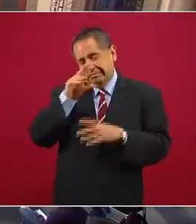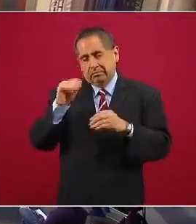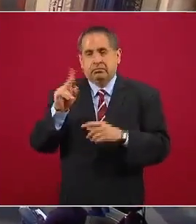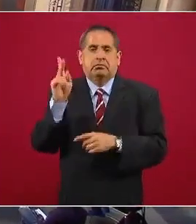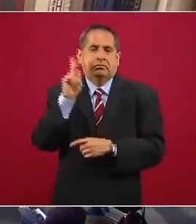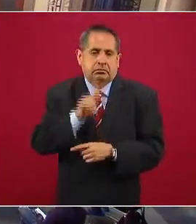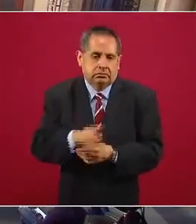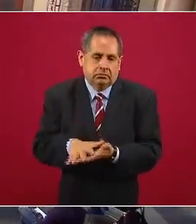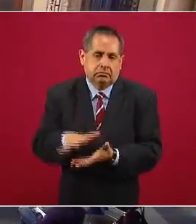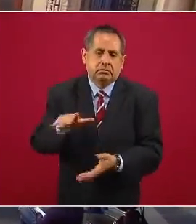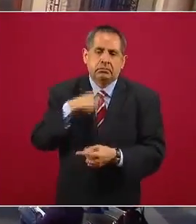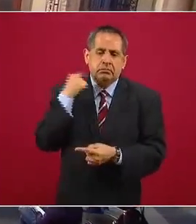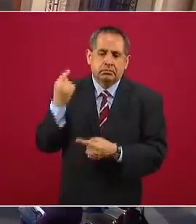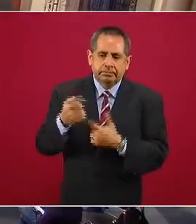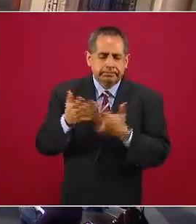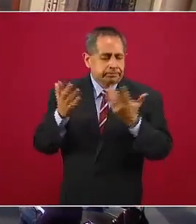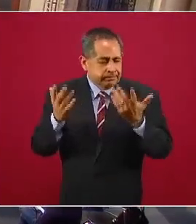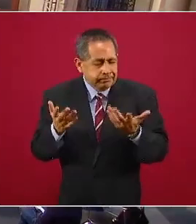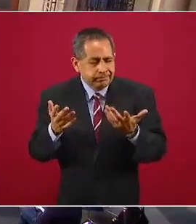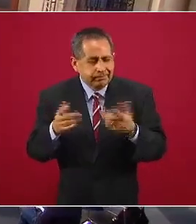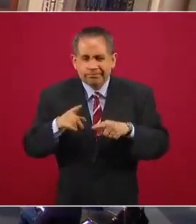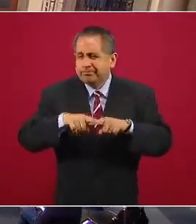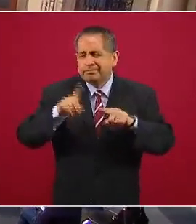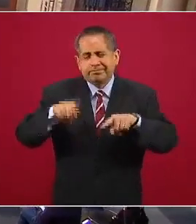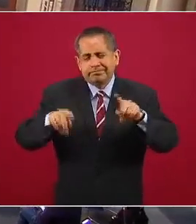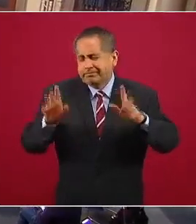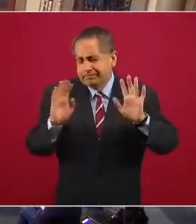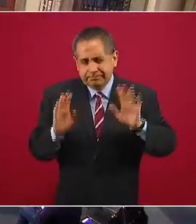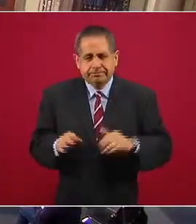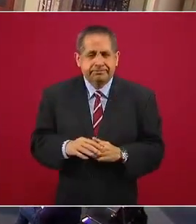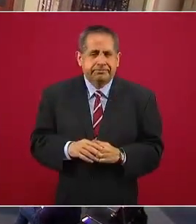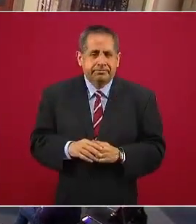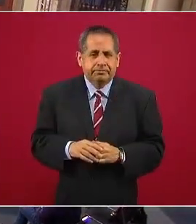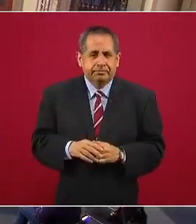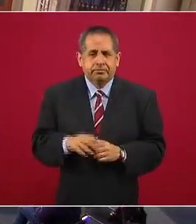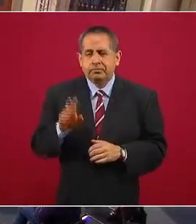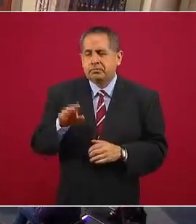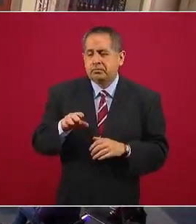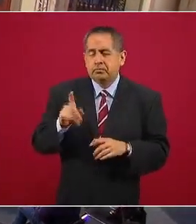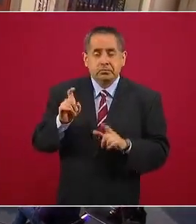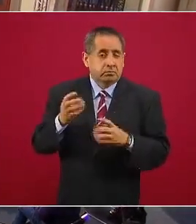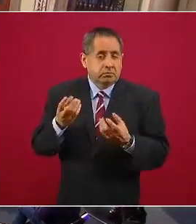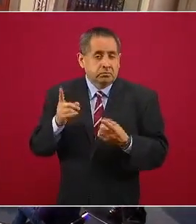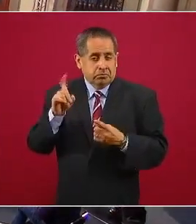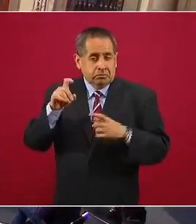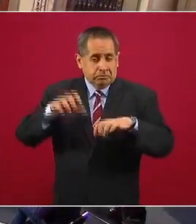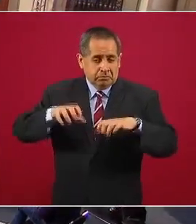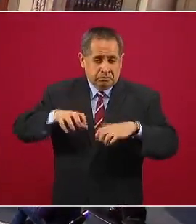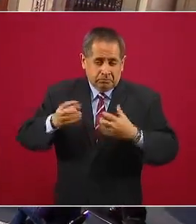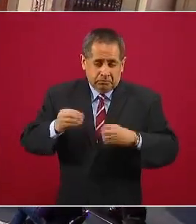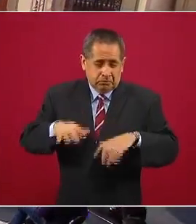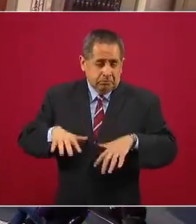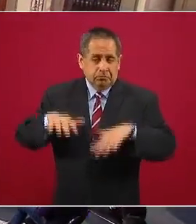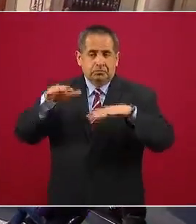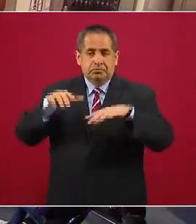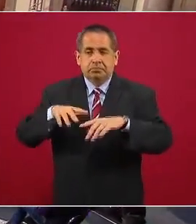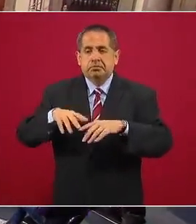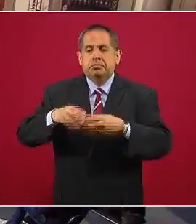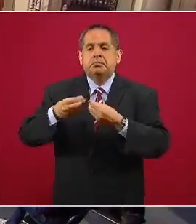hay encharcamiento y se echan a perder las siembras, a